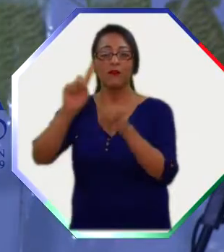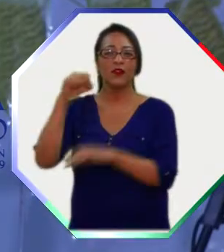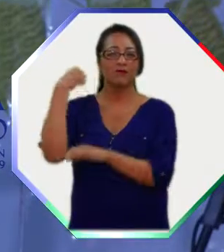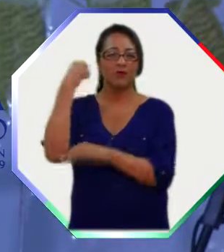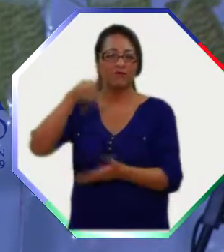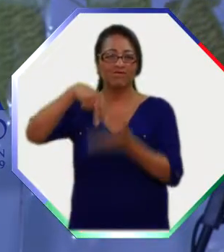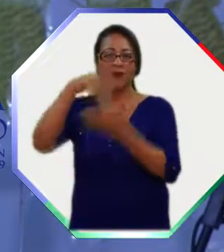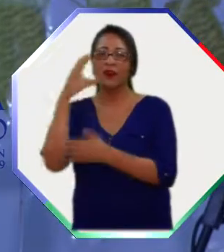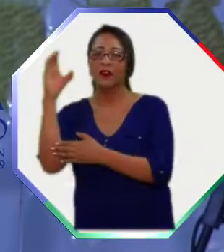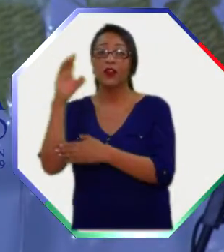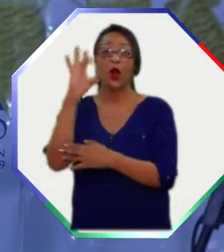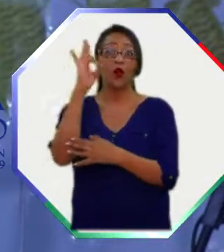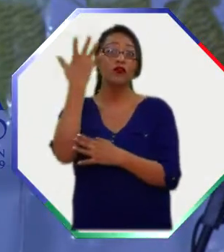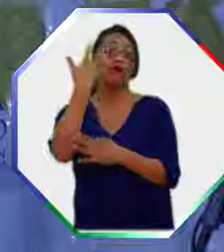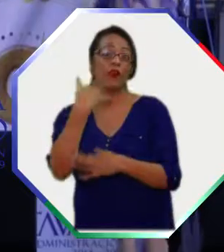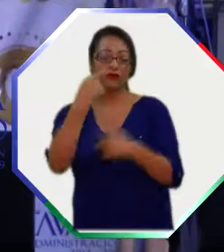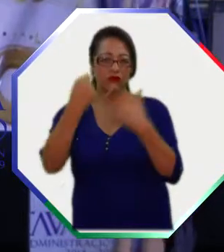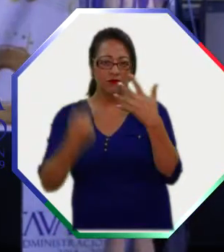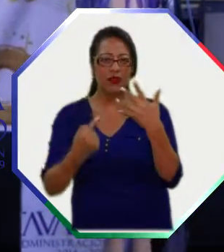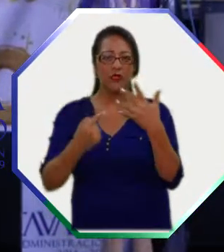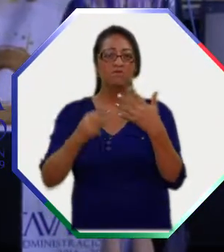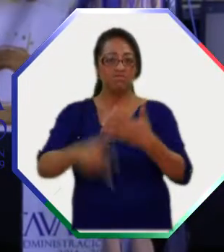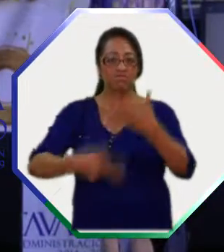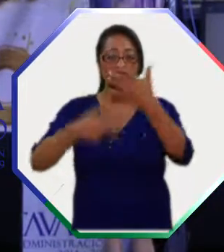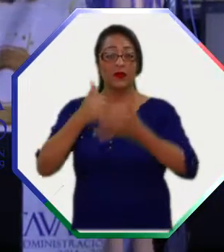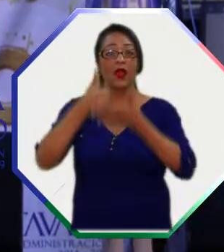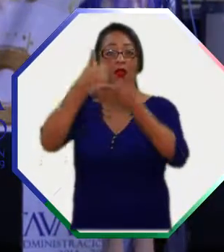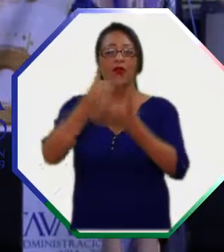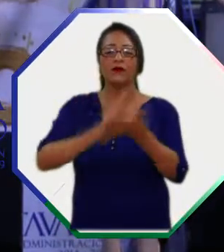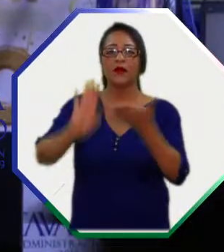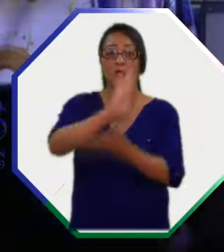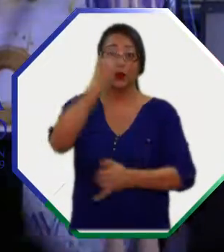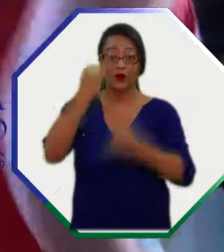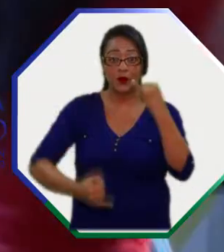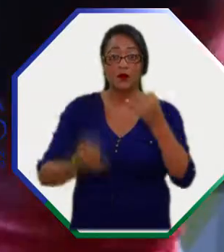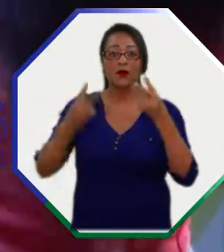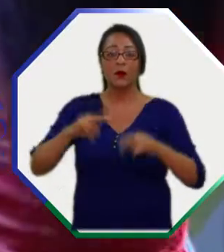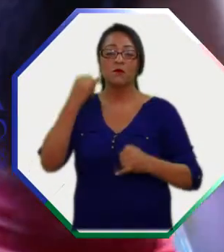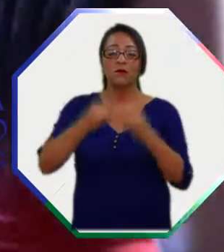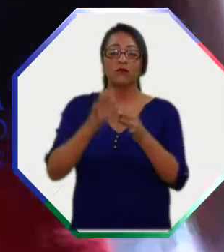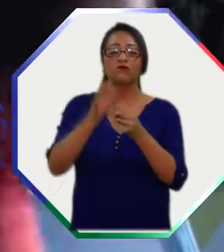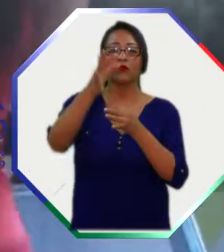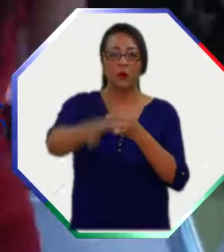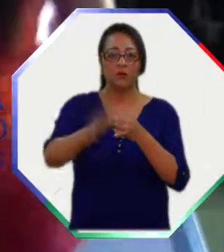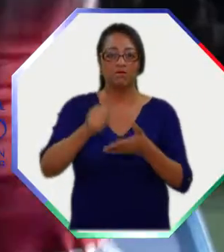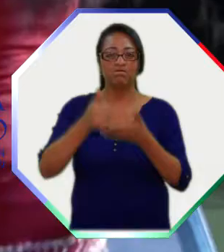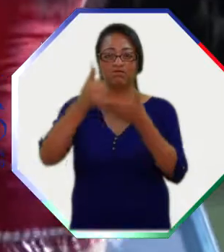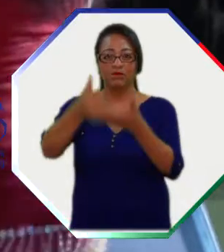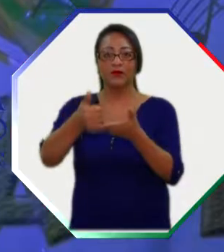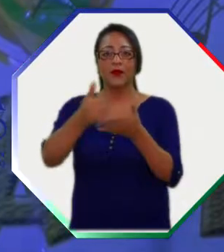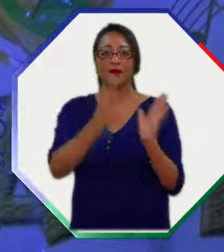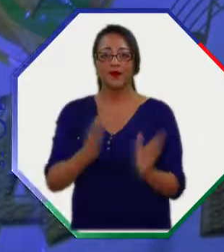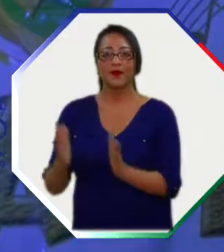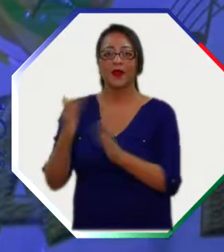artistas otavaleños, tendrá 8 fechas. La semifinal se realizará en el barrio Los Portales y la final en la Fuente de Puñaro. El